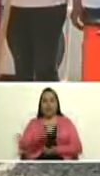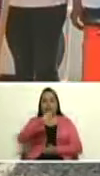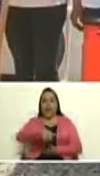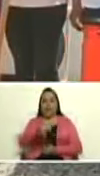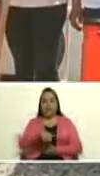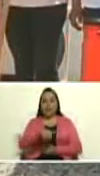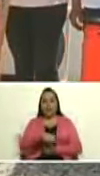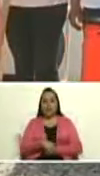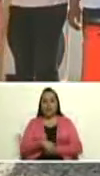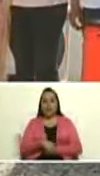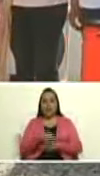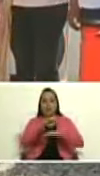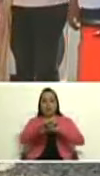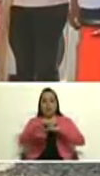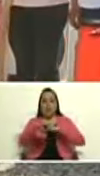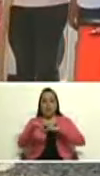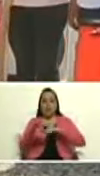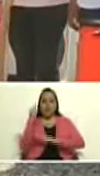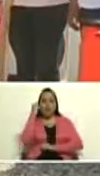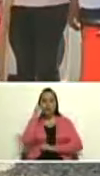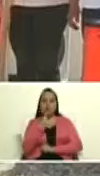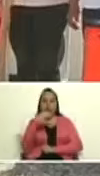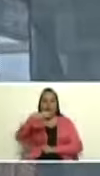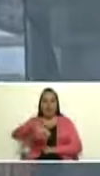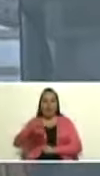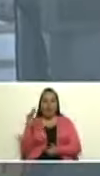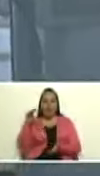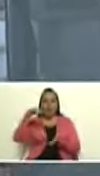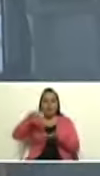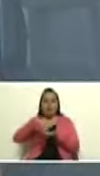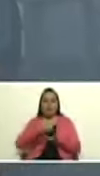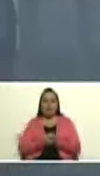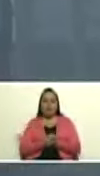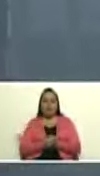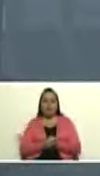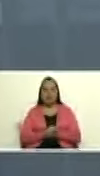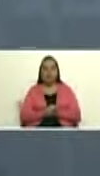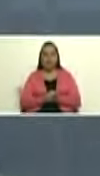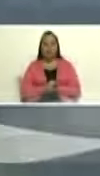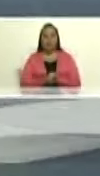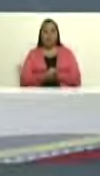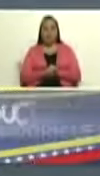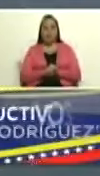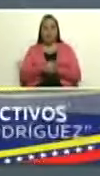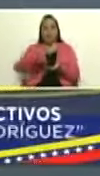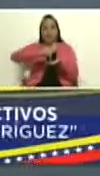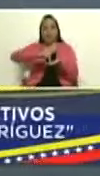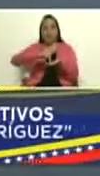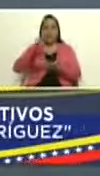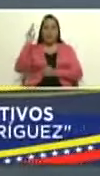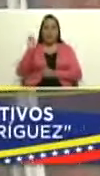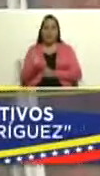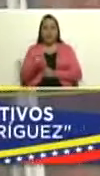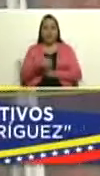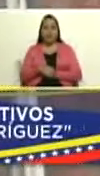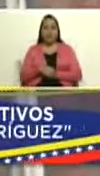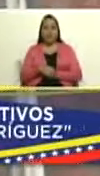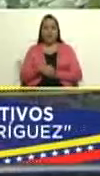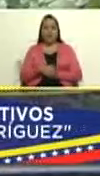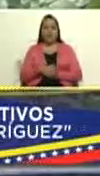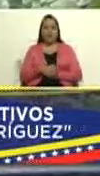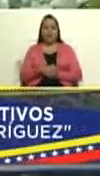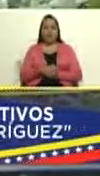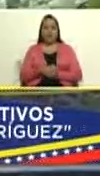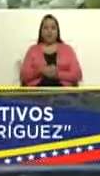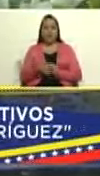el municipio Sucre, el estado Miranda, desde la parroquia Petare, con nuestro alcalde y las